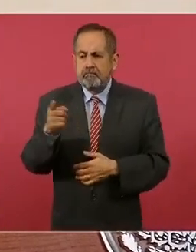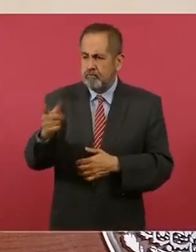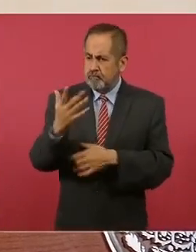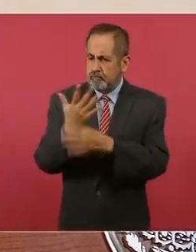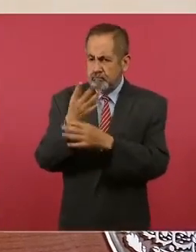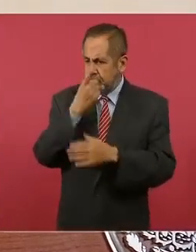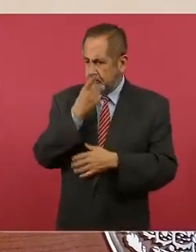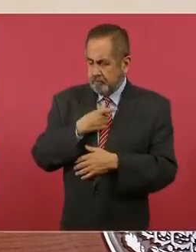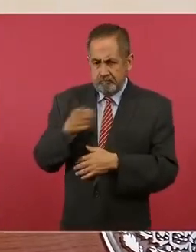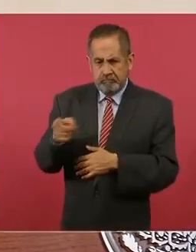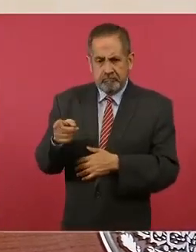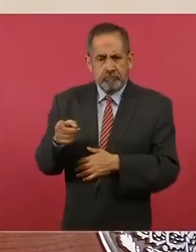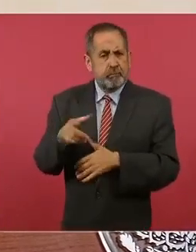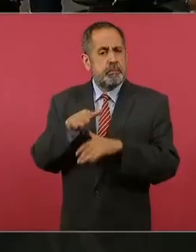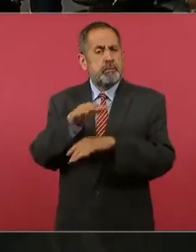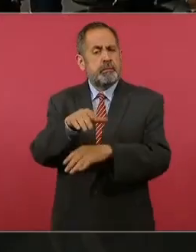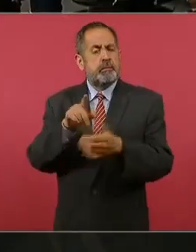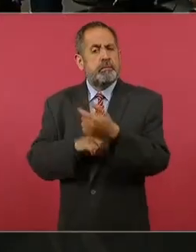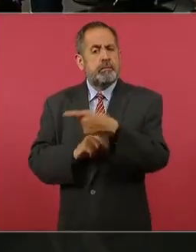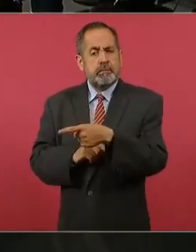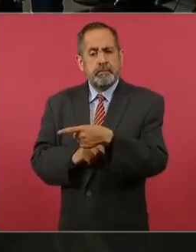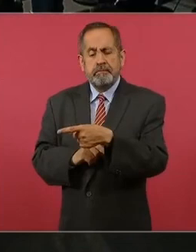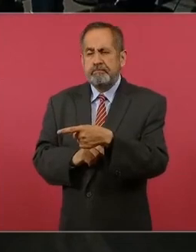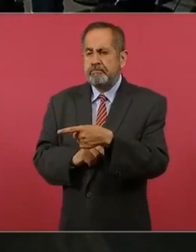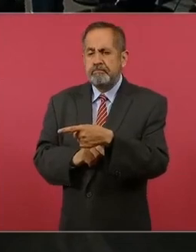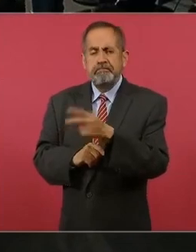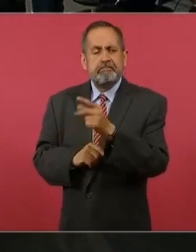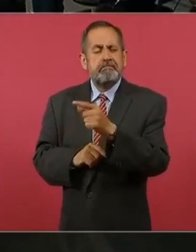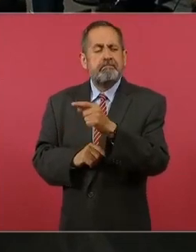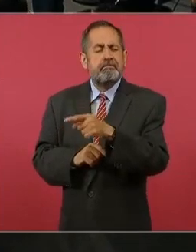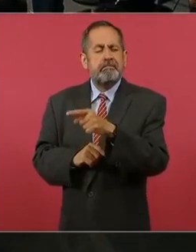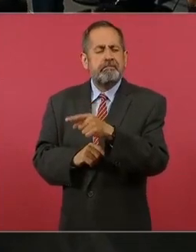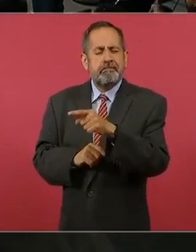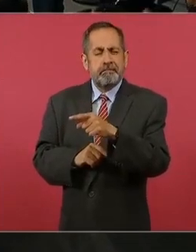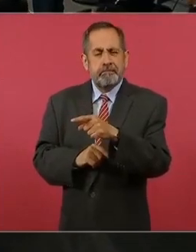planteas sobre los